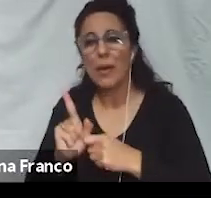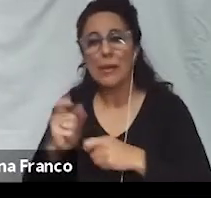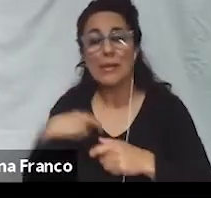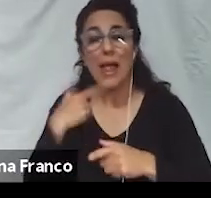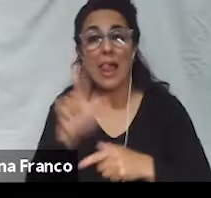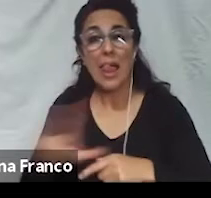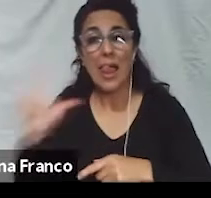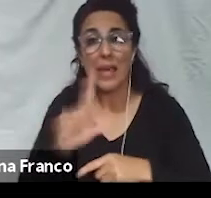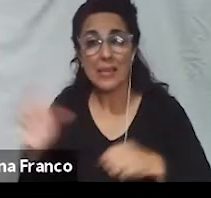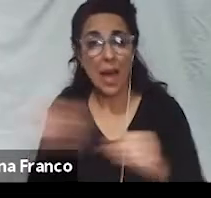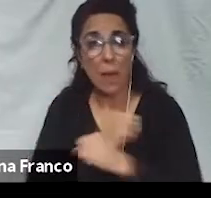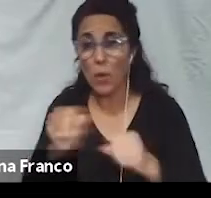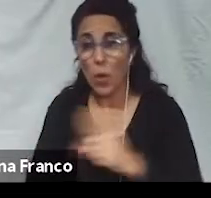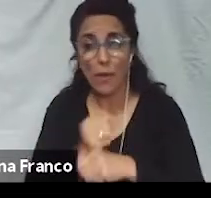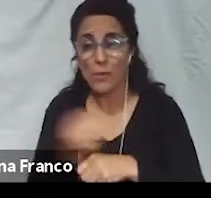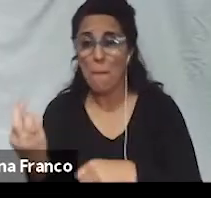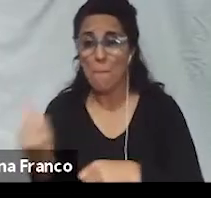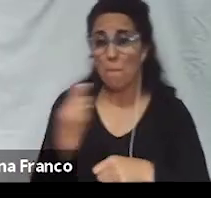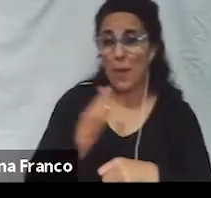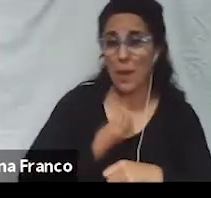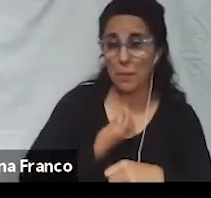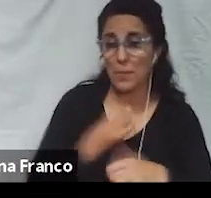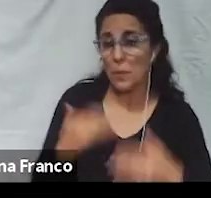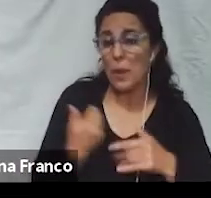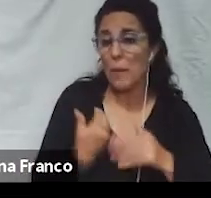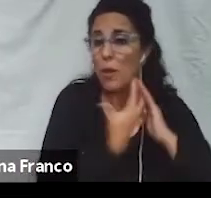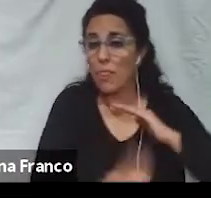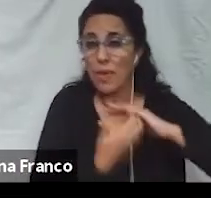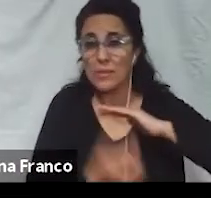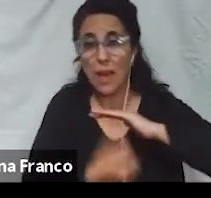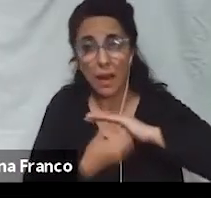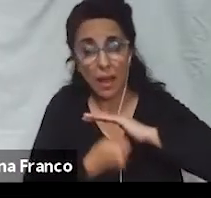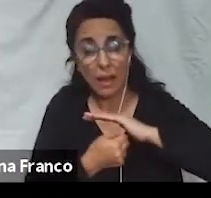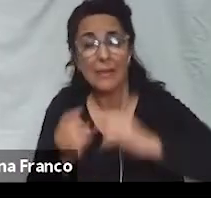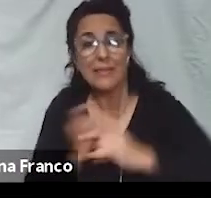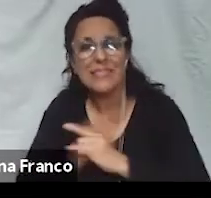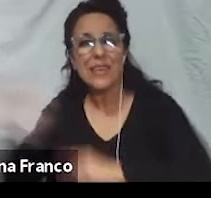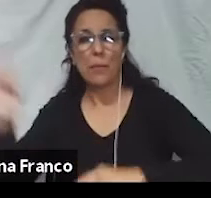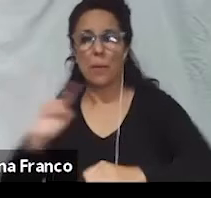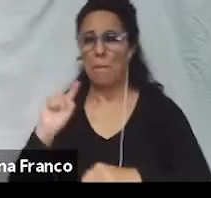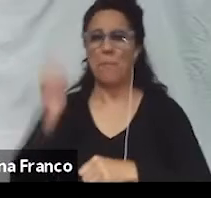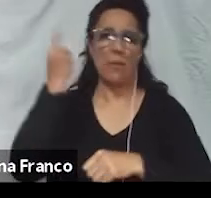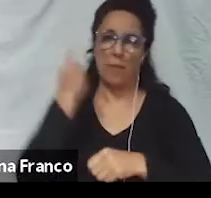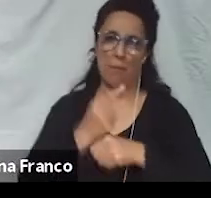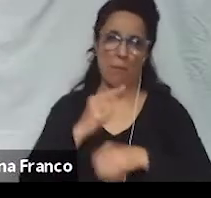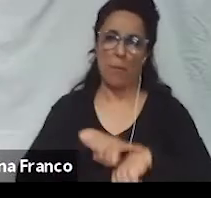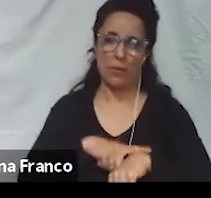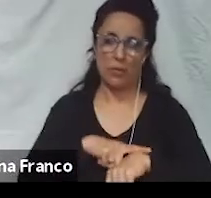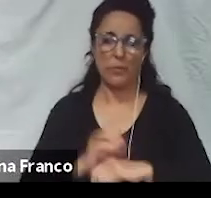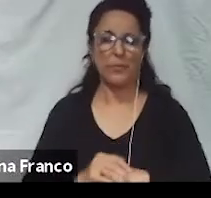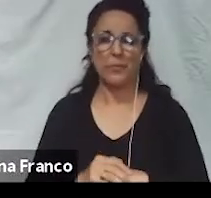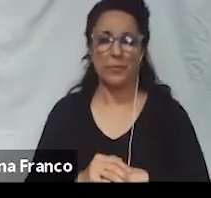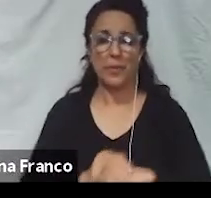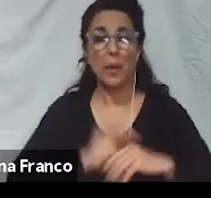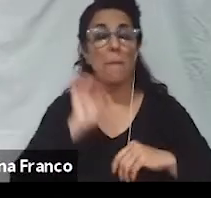que tener ciertas contraseñas porque el sitio todavía está en desarrollo. Esto lo tenemos que tener desde un primer momento. También